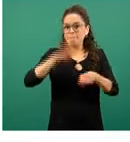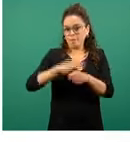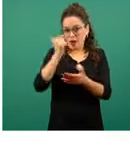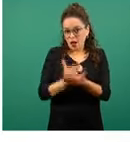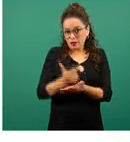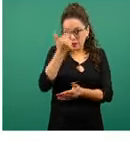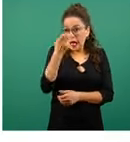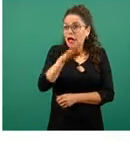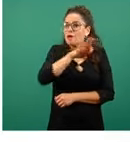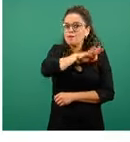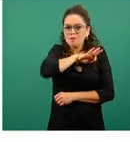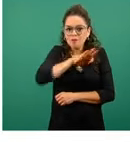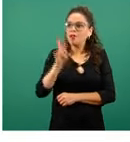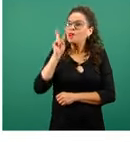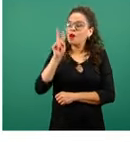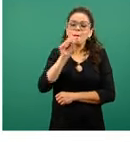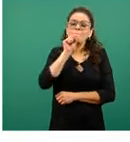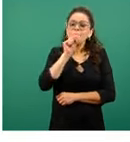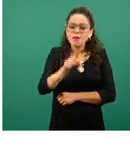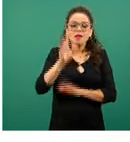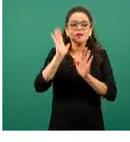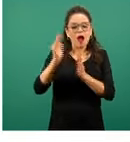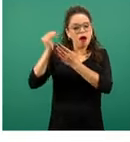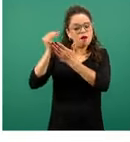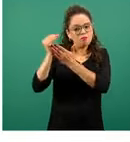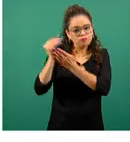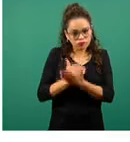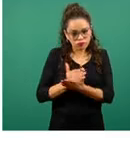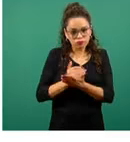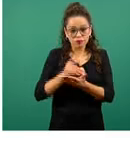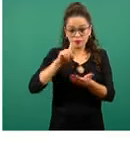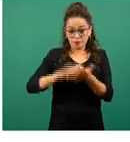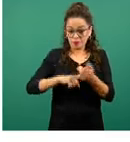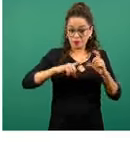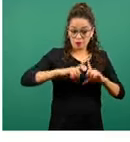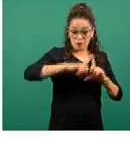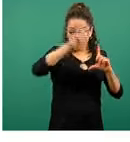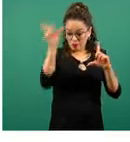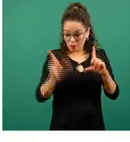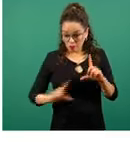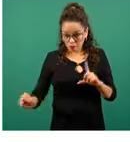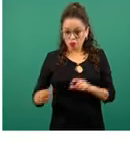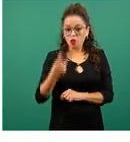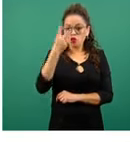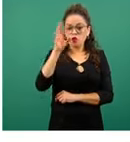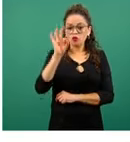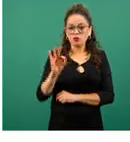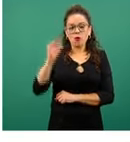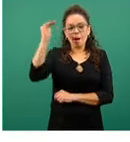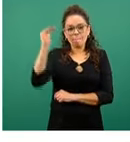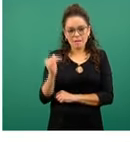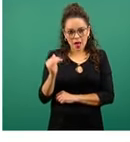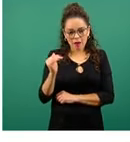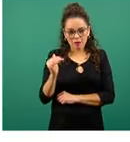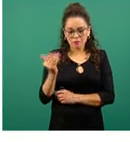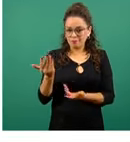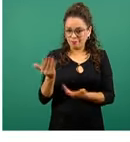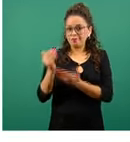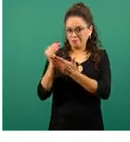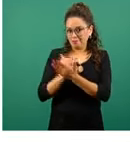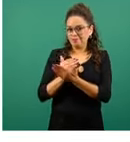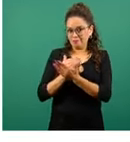reducción, como la podemos ver, en la ocupación nacional de 2 puntos porcentuales, cayendo el día de hoy a